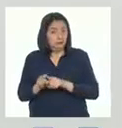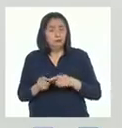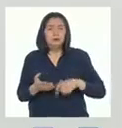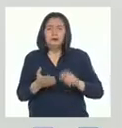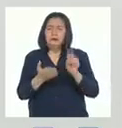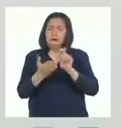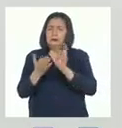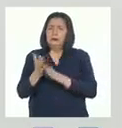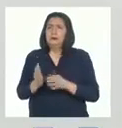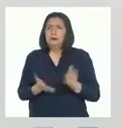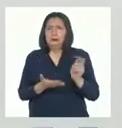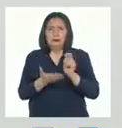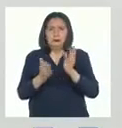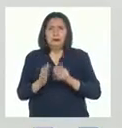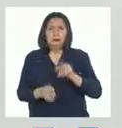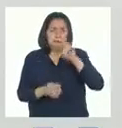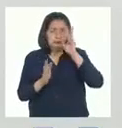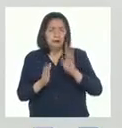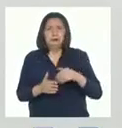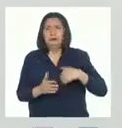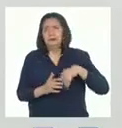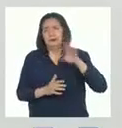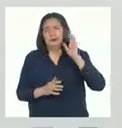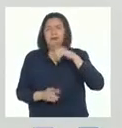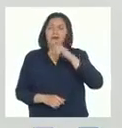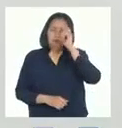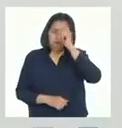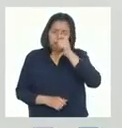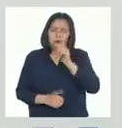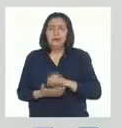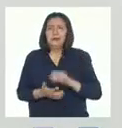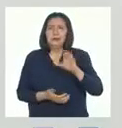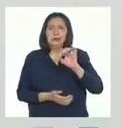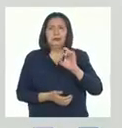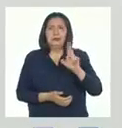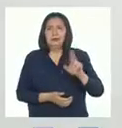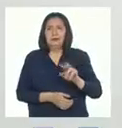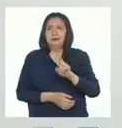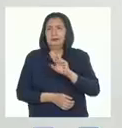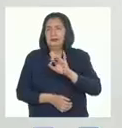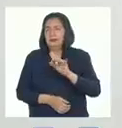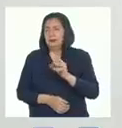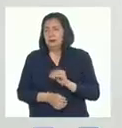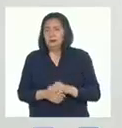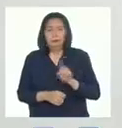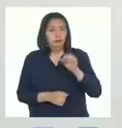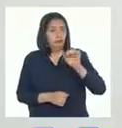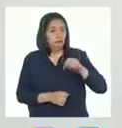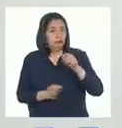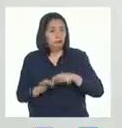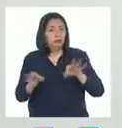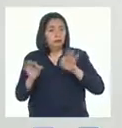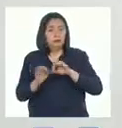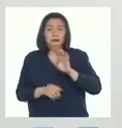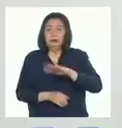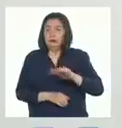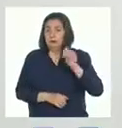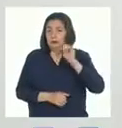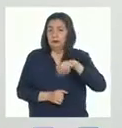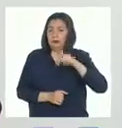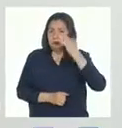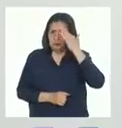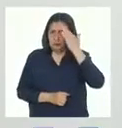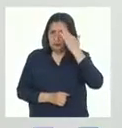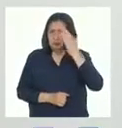un texto de uno de los escritores peruanos más reconocidos, César Vallejo. Es importante que las chicas y los